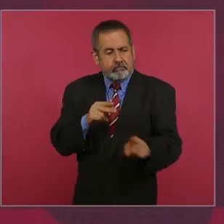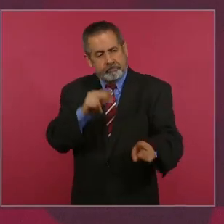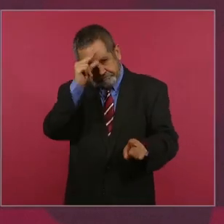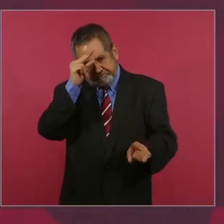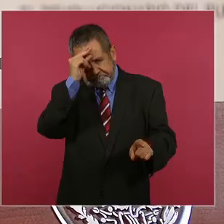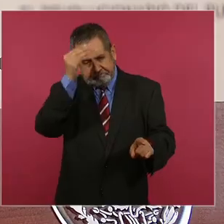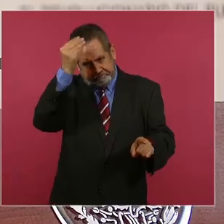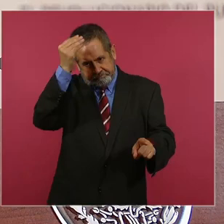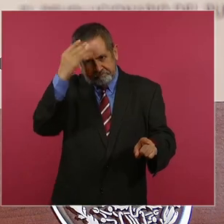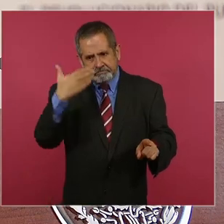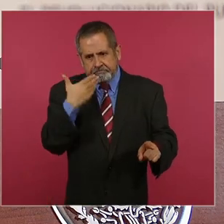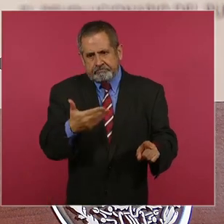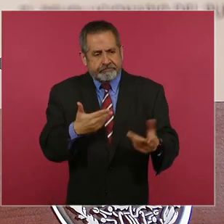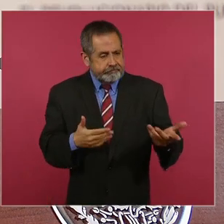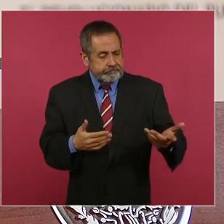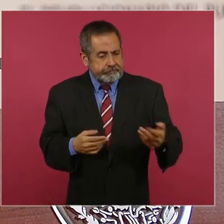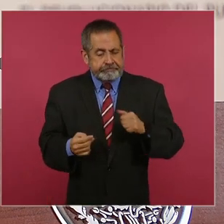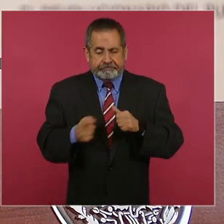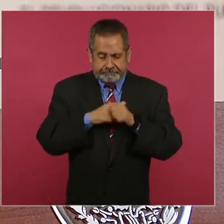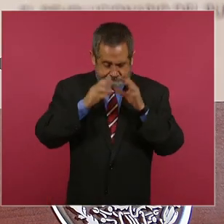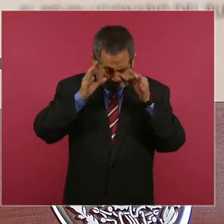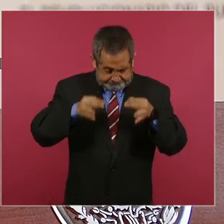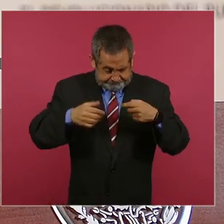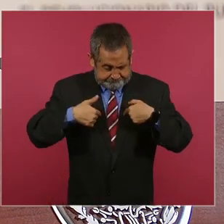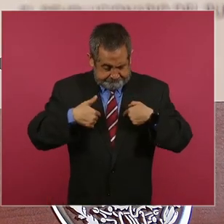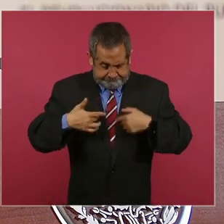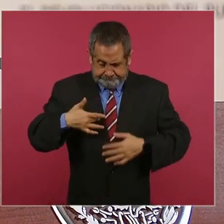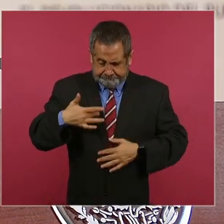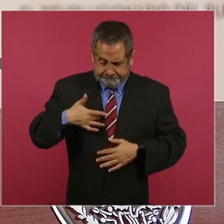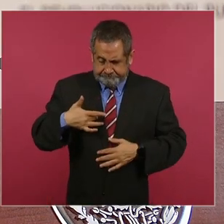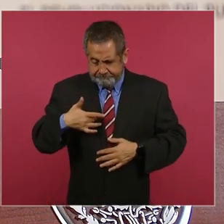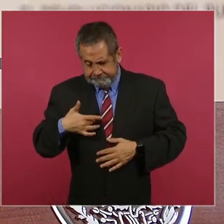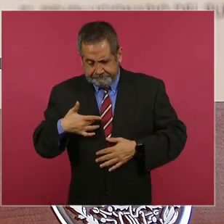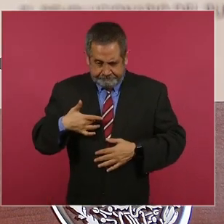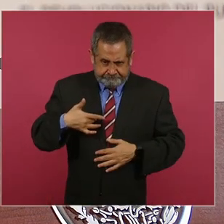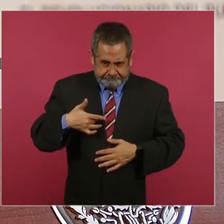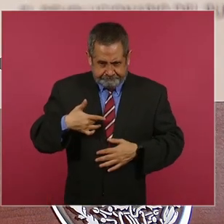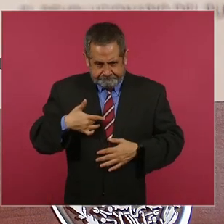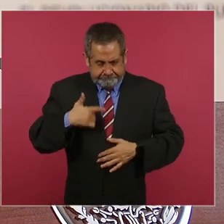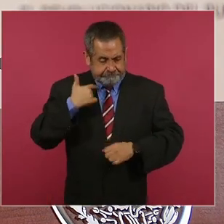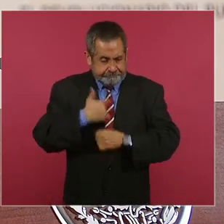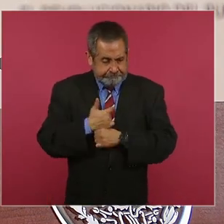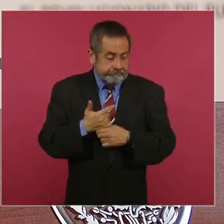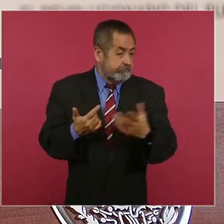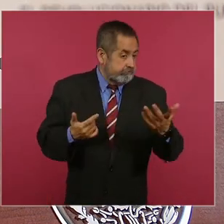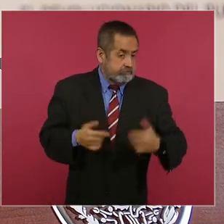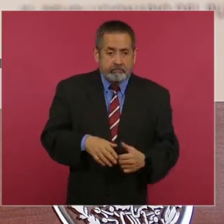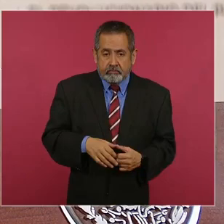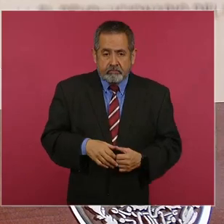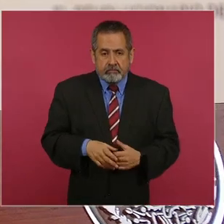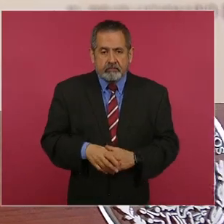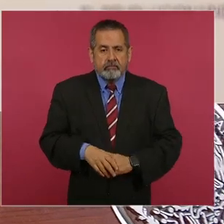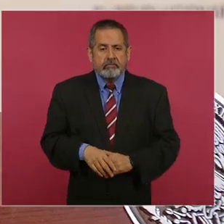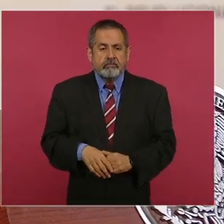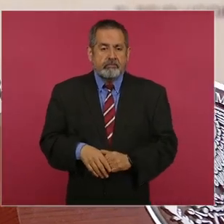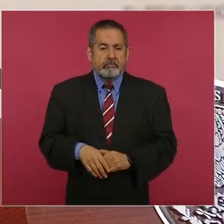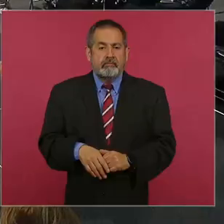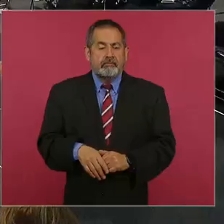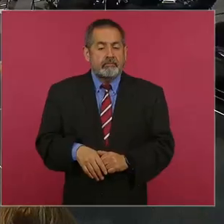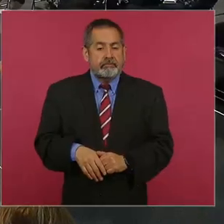la autocrítica o sea está bien que